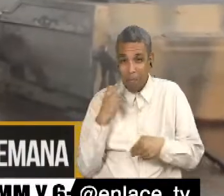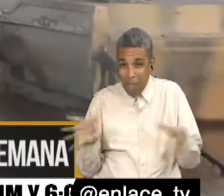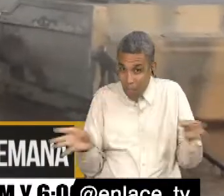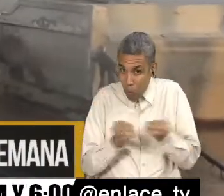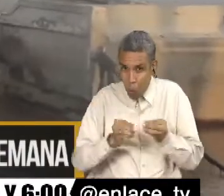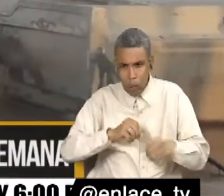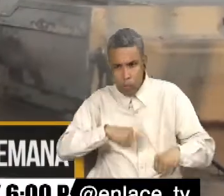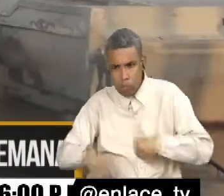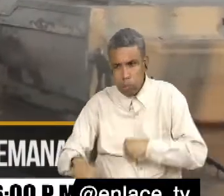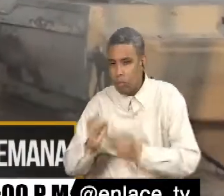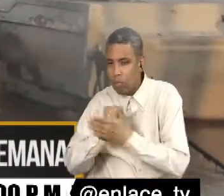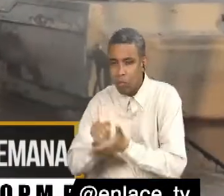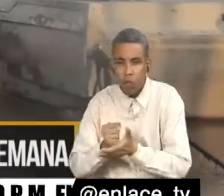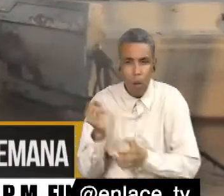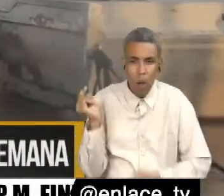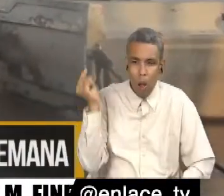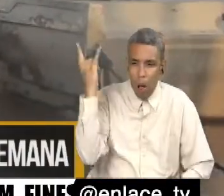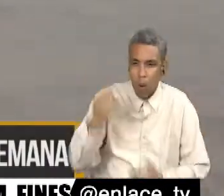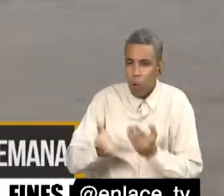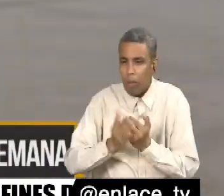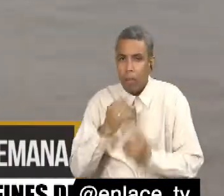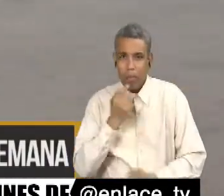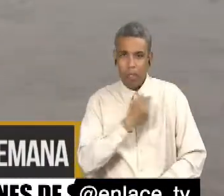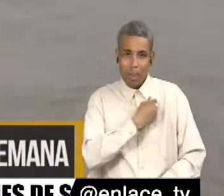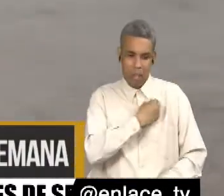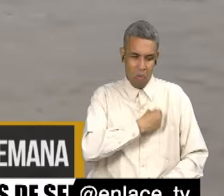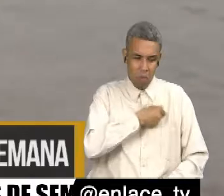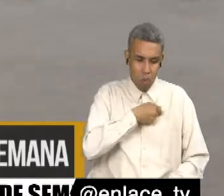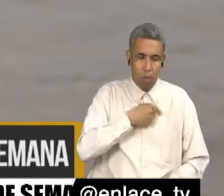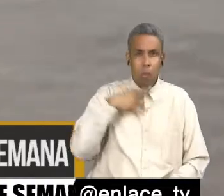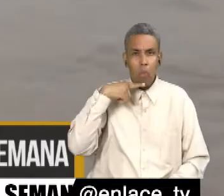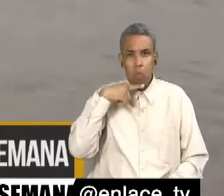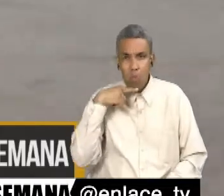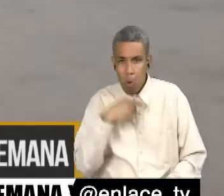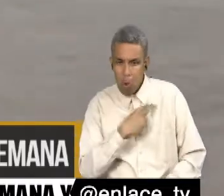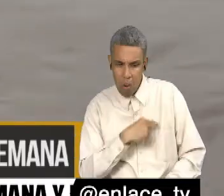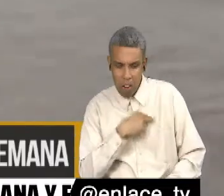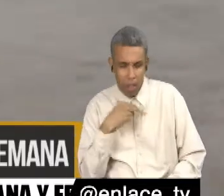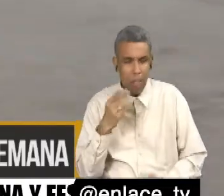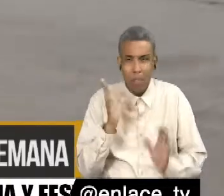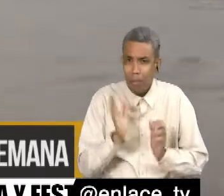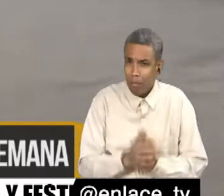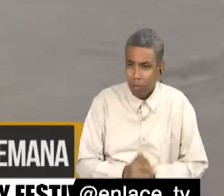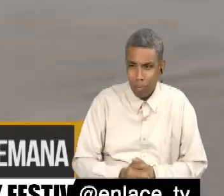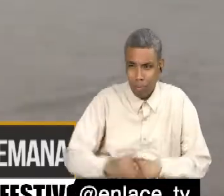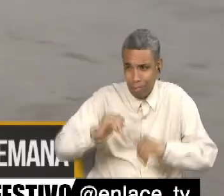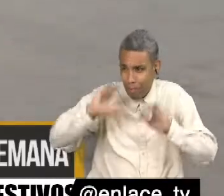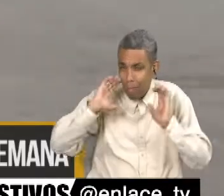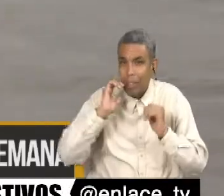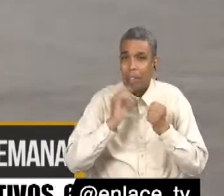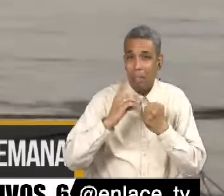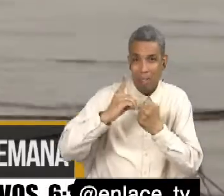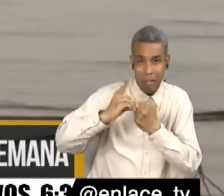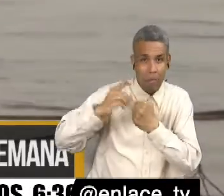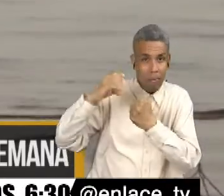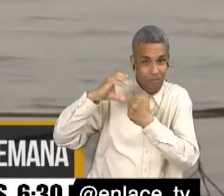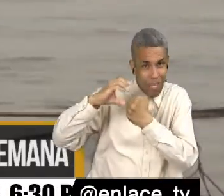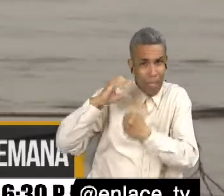de las llamadas, la Cruz Roja, la Defensa Civil, y tenemos todo ya una estructura armada del